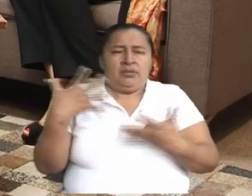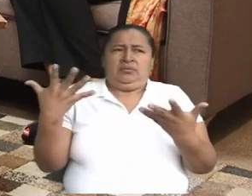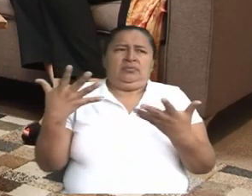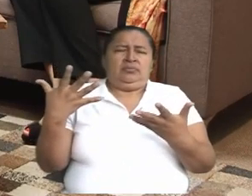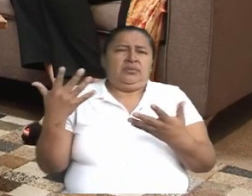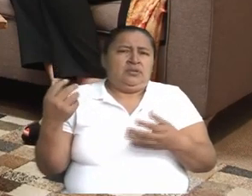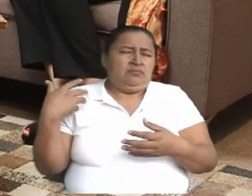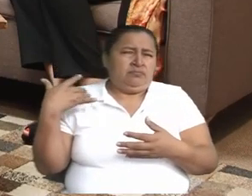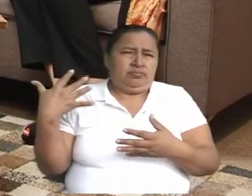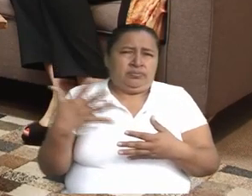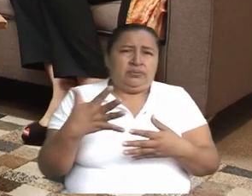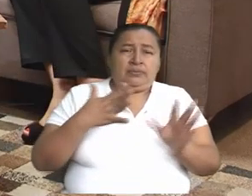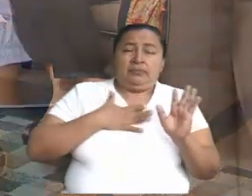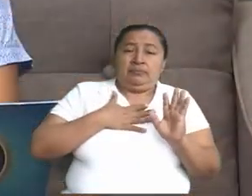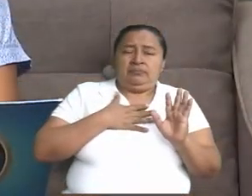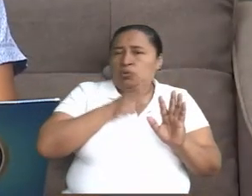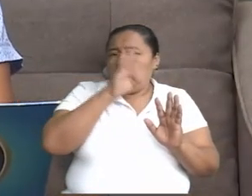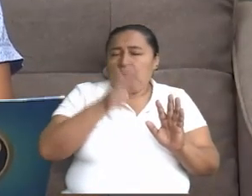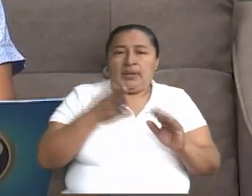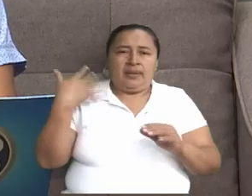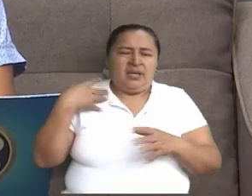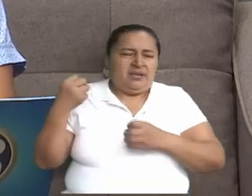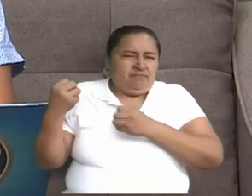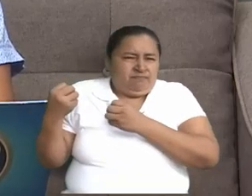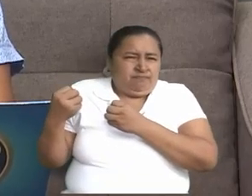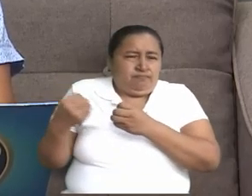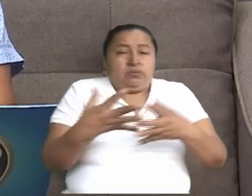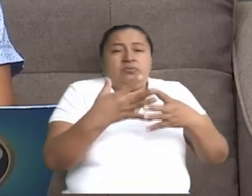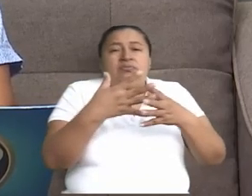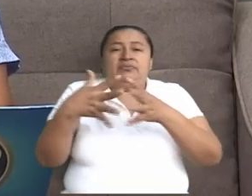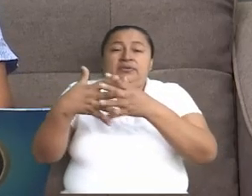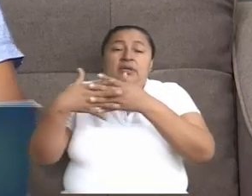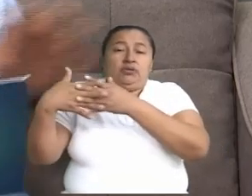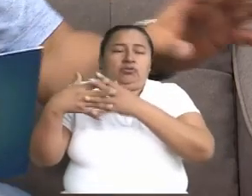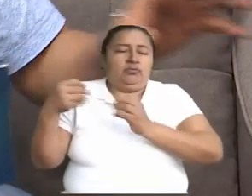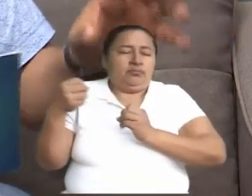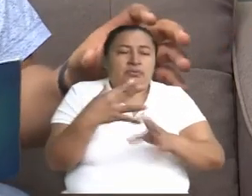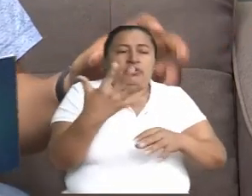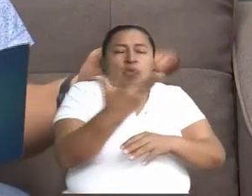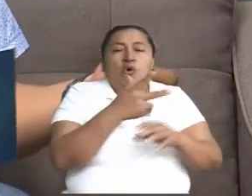mis generaciones nunca antes vista, brutal del imperio en contra de todos los pueblos.